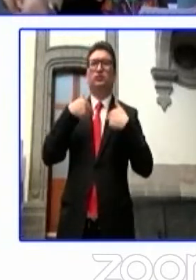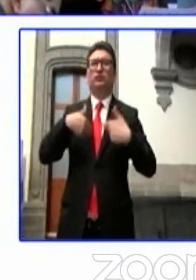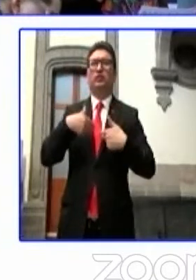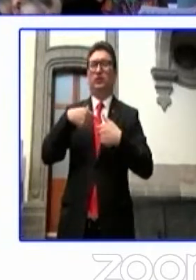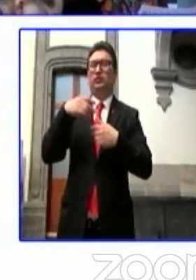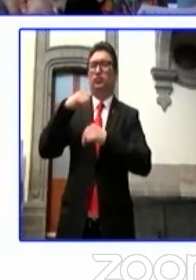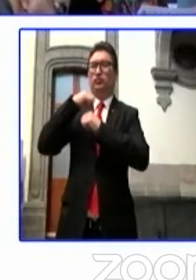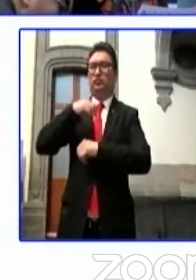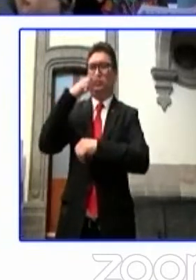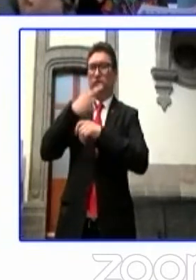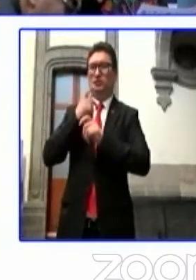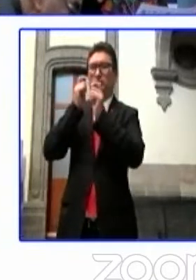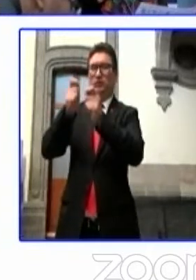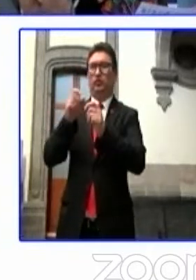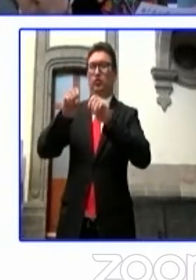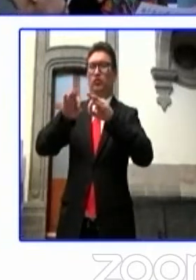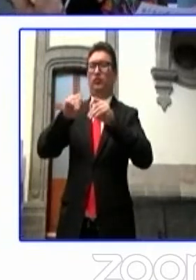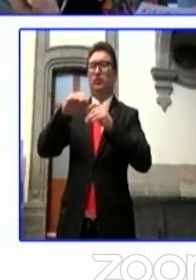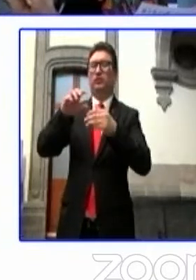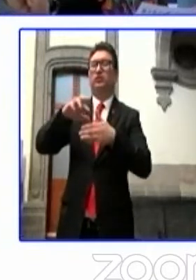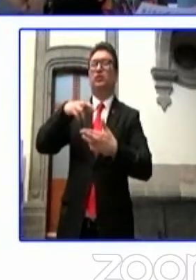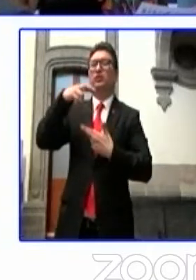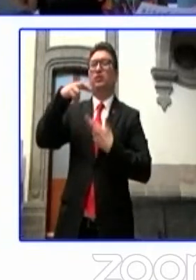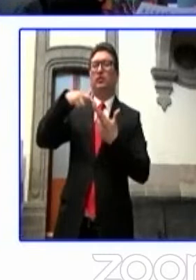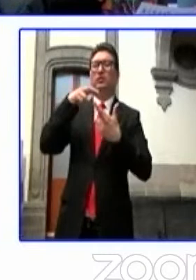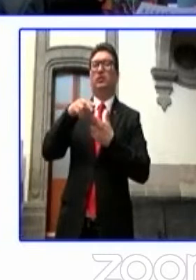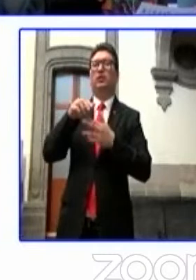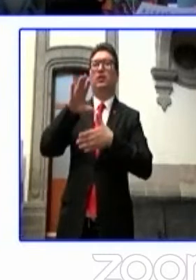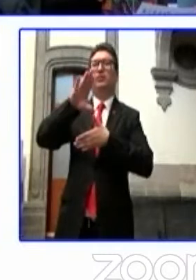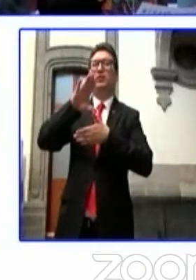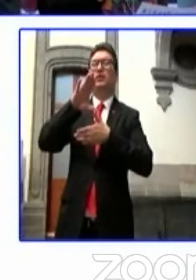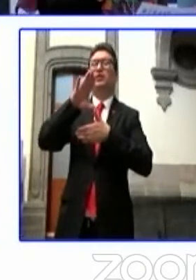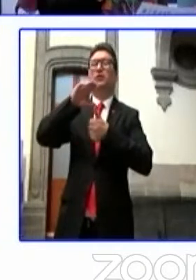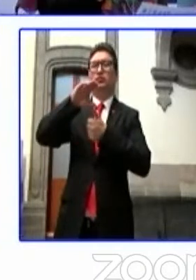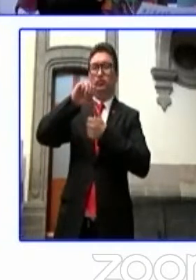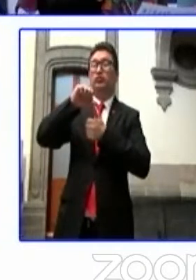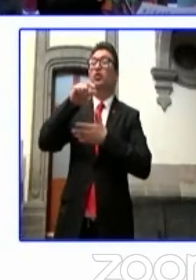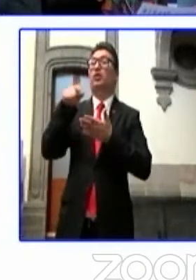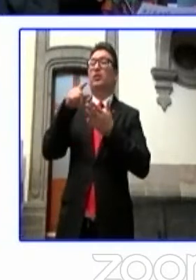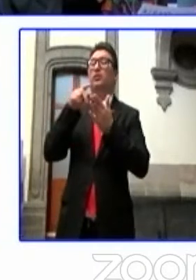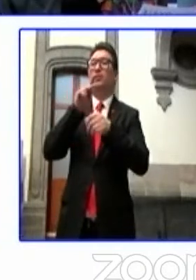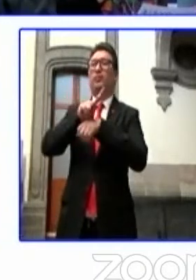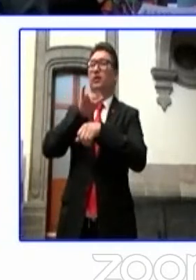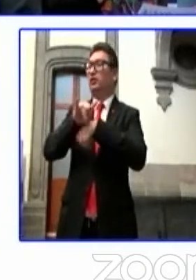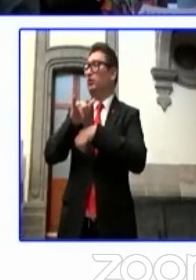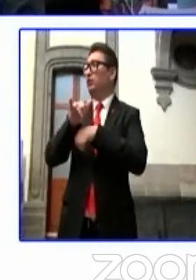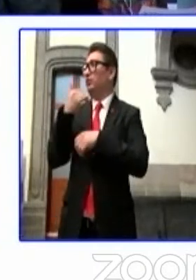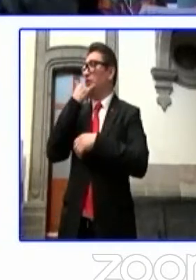cargo en la Oficina Regional de América del Sur, sección Paraguay, oficial de derechos humanos,